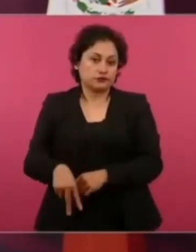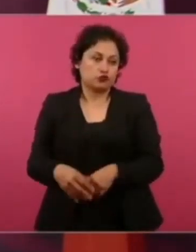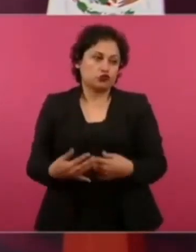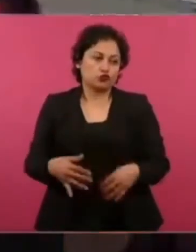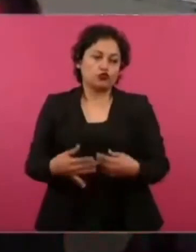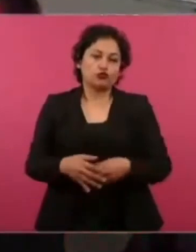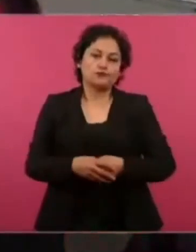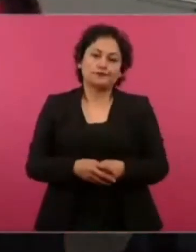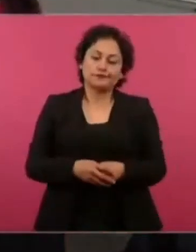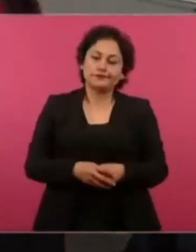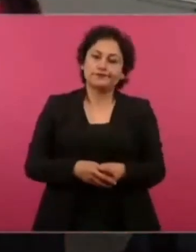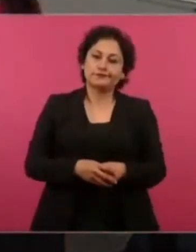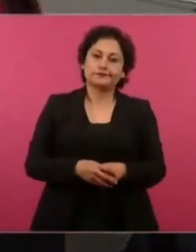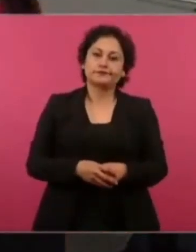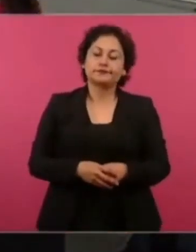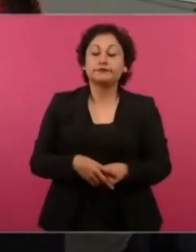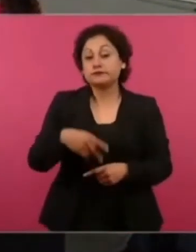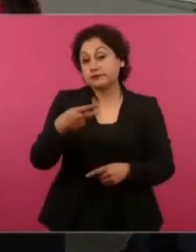Pero